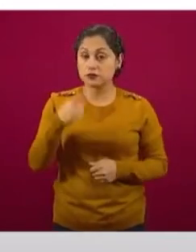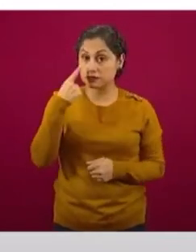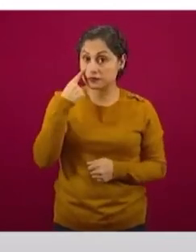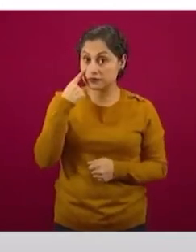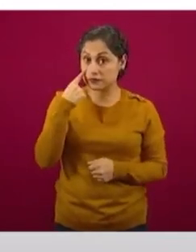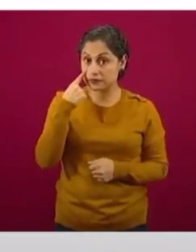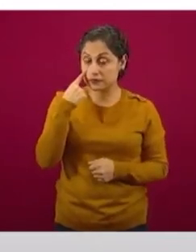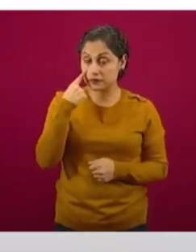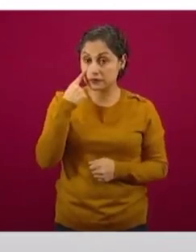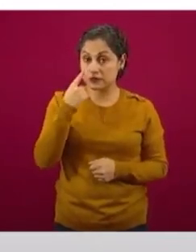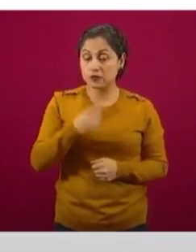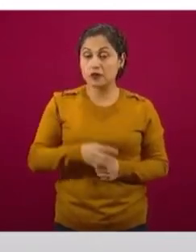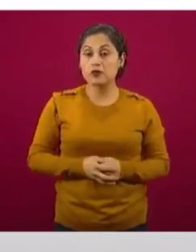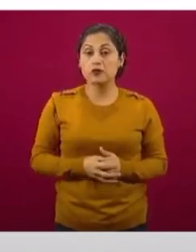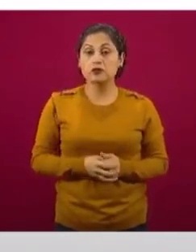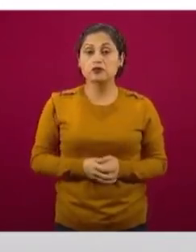parte